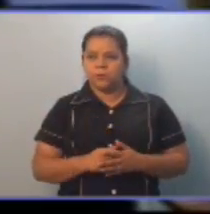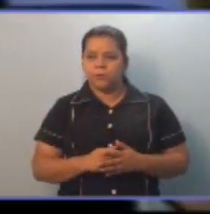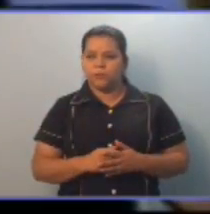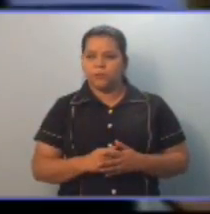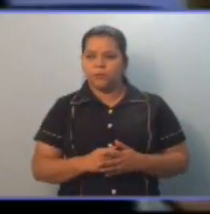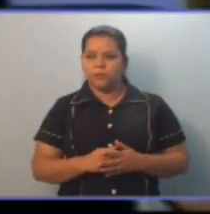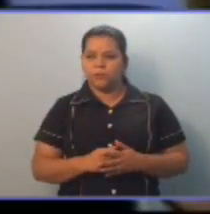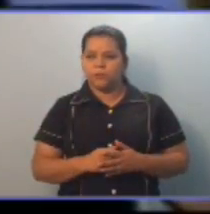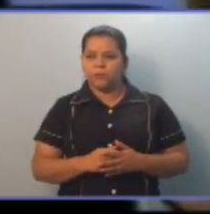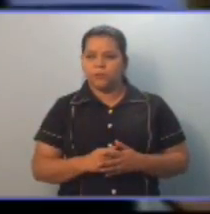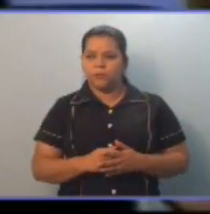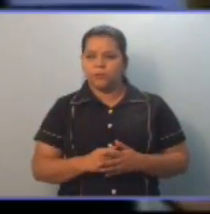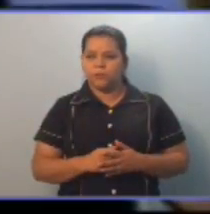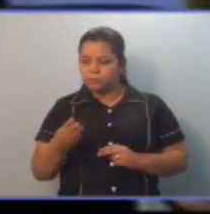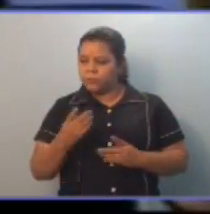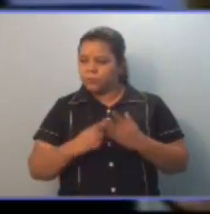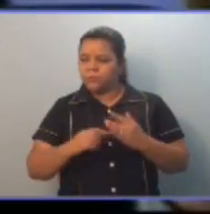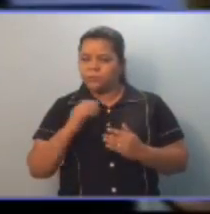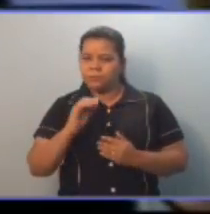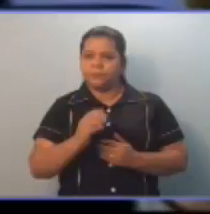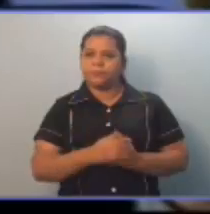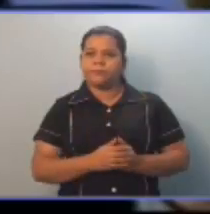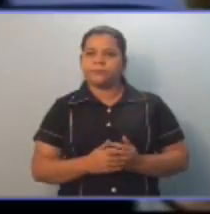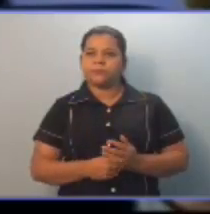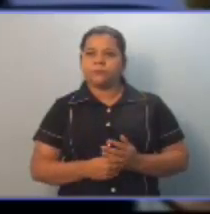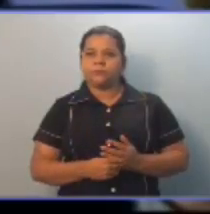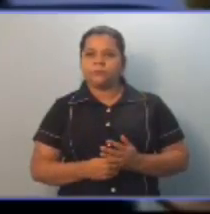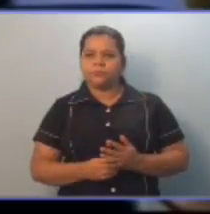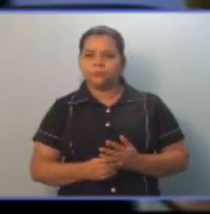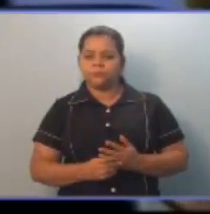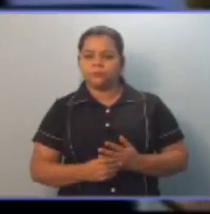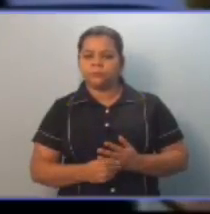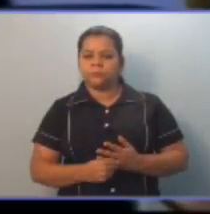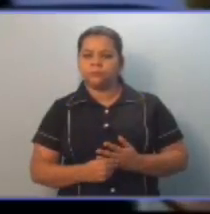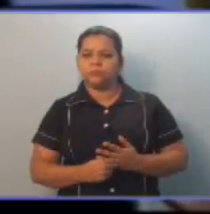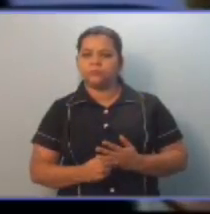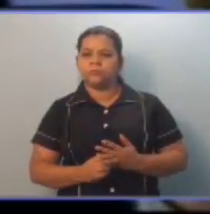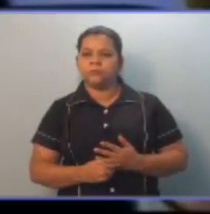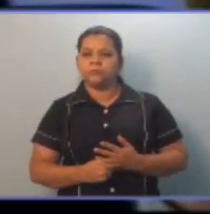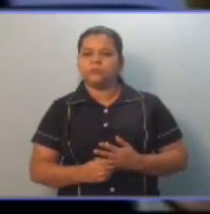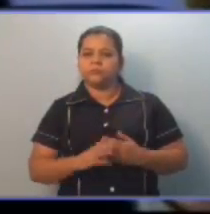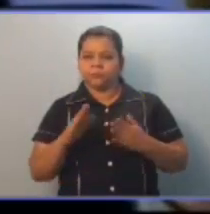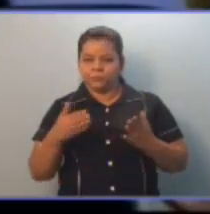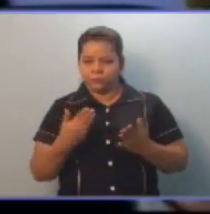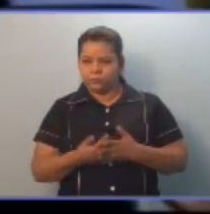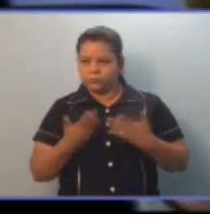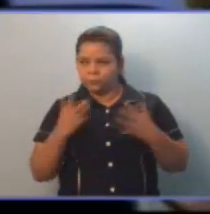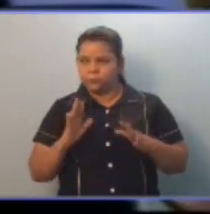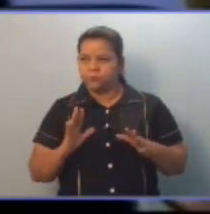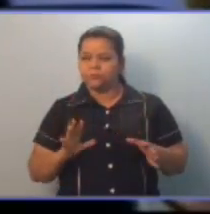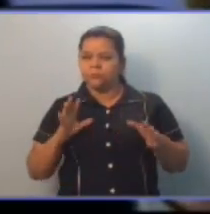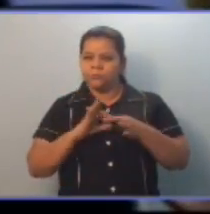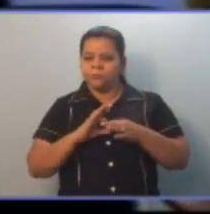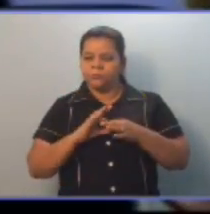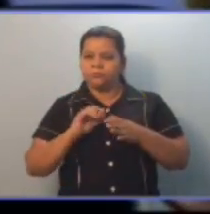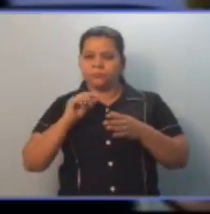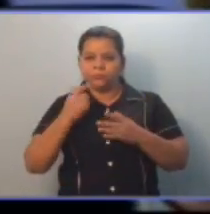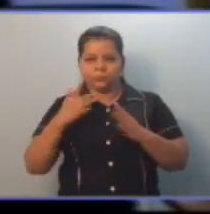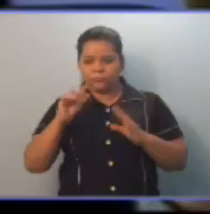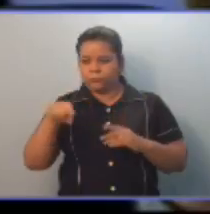en materia constitucional. Y ya la Sala de lo Constitucional se ha pronunciado, como usted seguramente lo